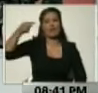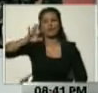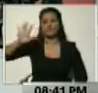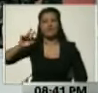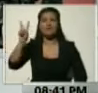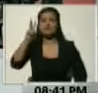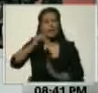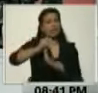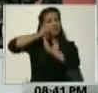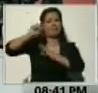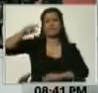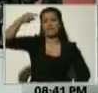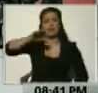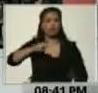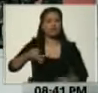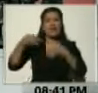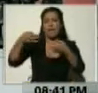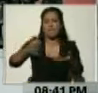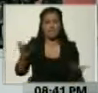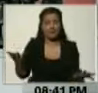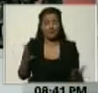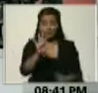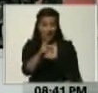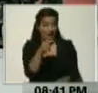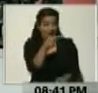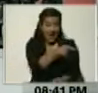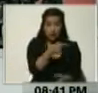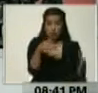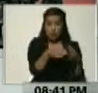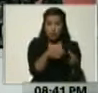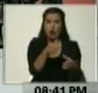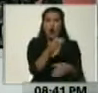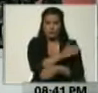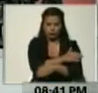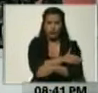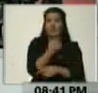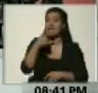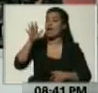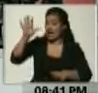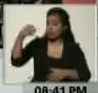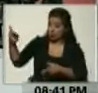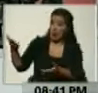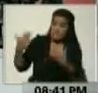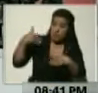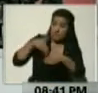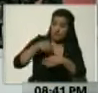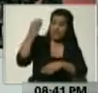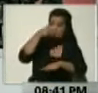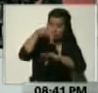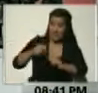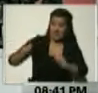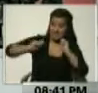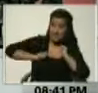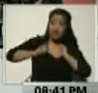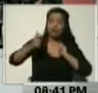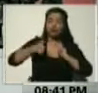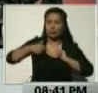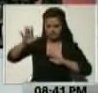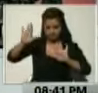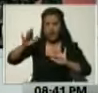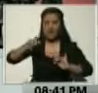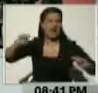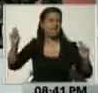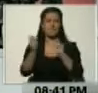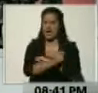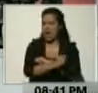Ellos, ¿cuál fue su oferta para las elecciones parlamentarias? Que iban a cambiar todo. Primero, que se iban a acabar las colas.